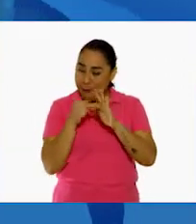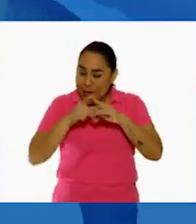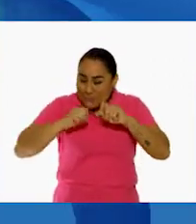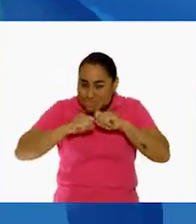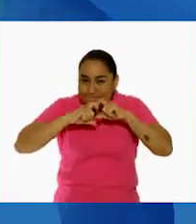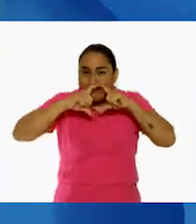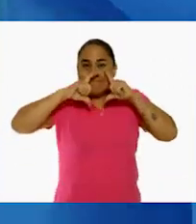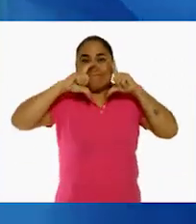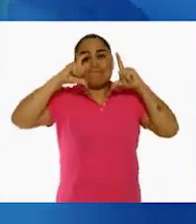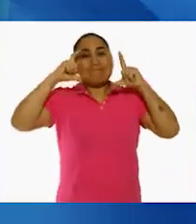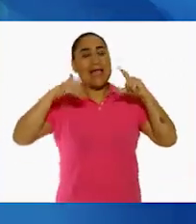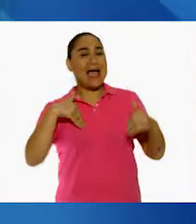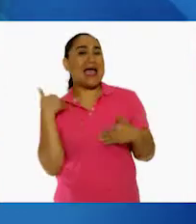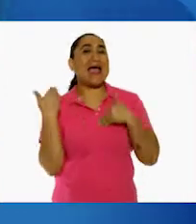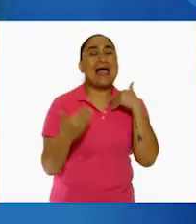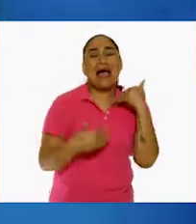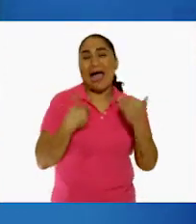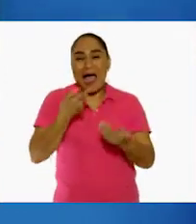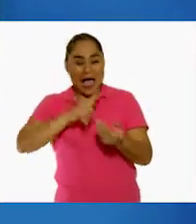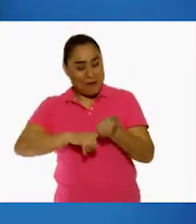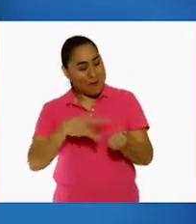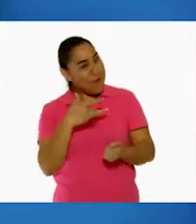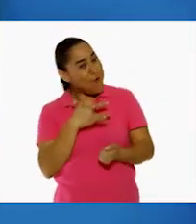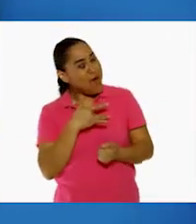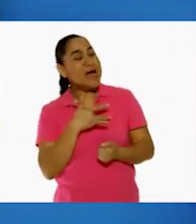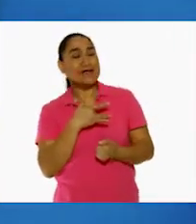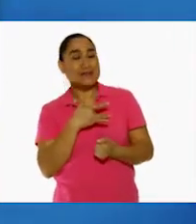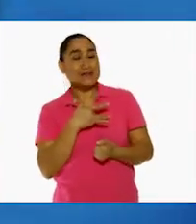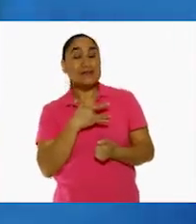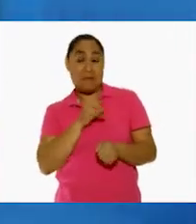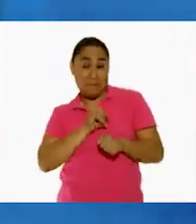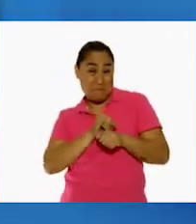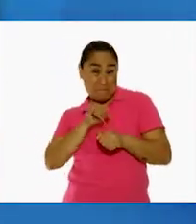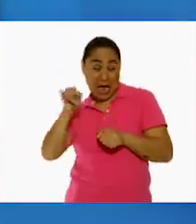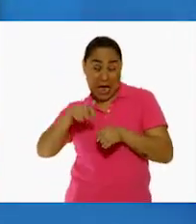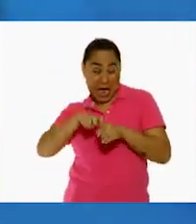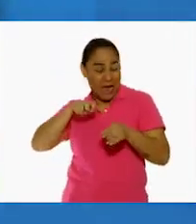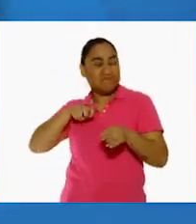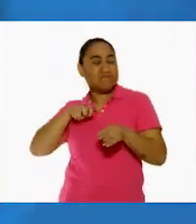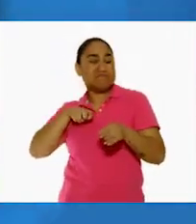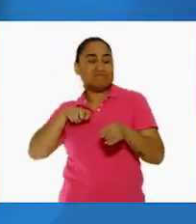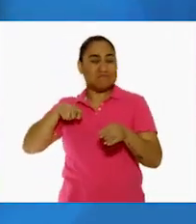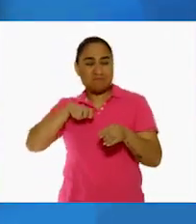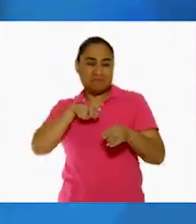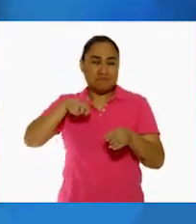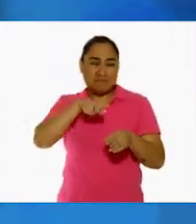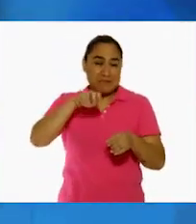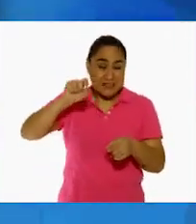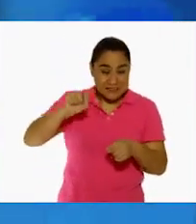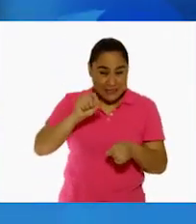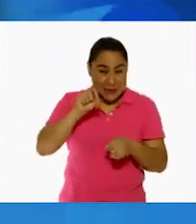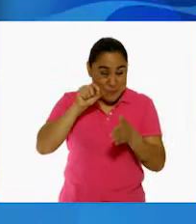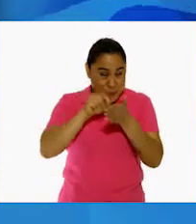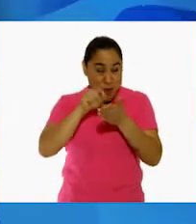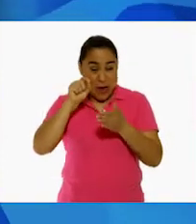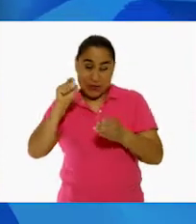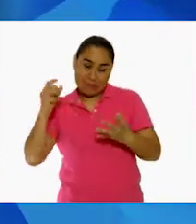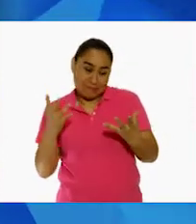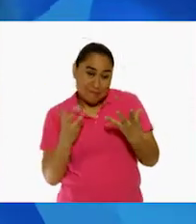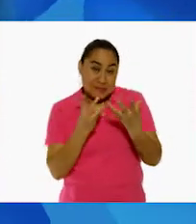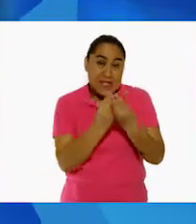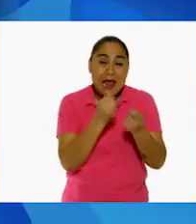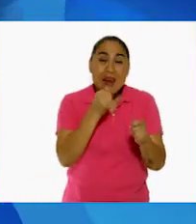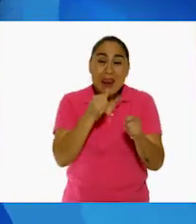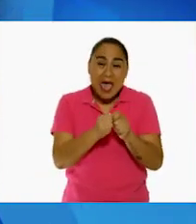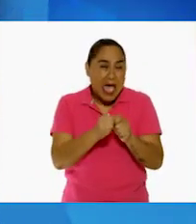la alegría invadía su corazón. Salió de allá del rincón y cuando estuvo ahí con las letras